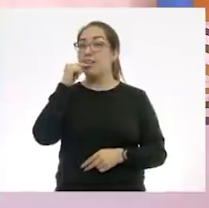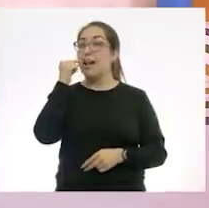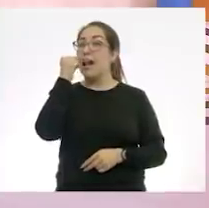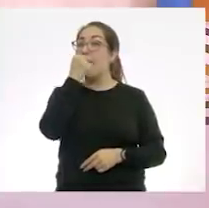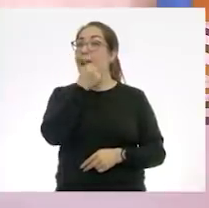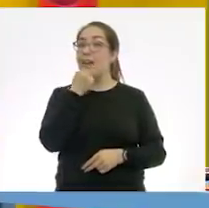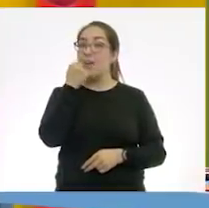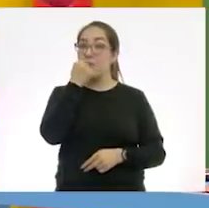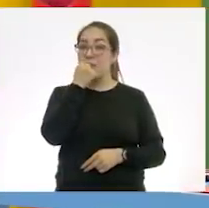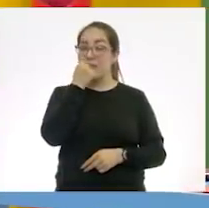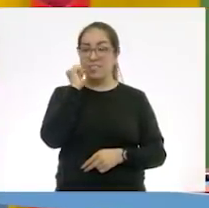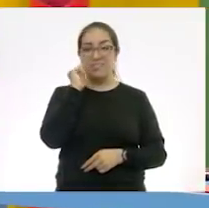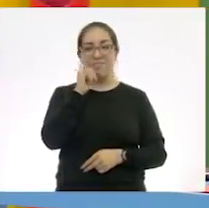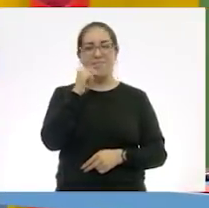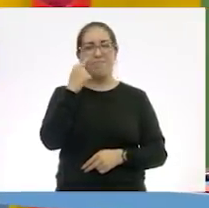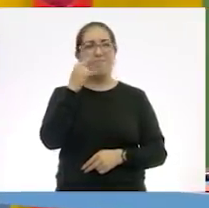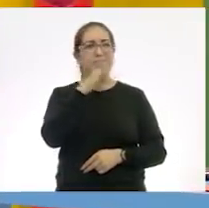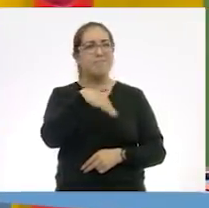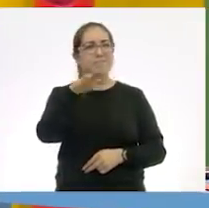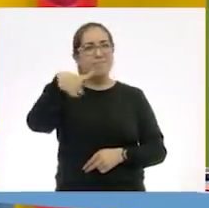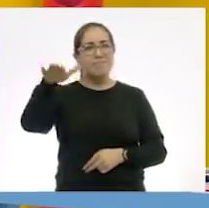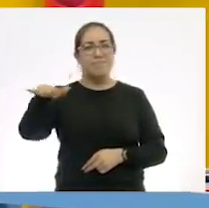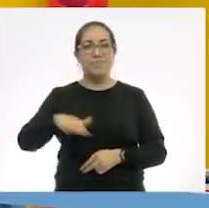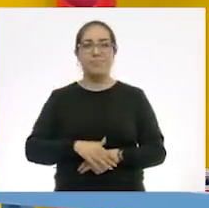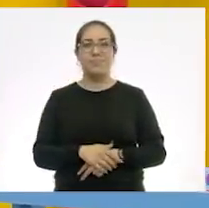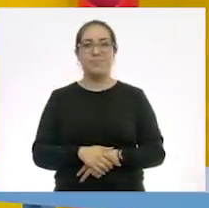por la boca. Por la boca. Vamos a buscar la boca.